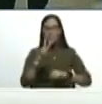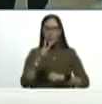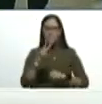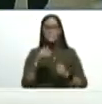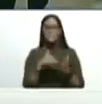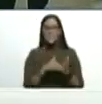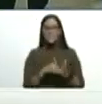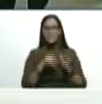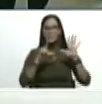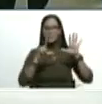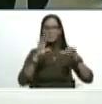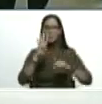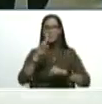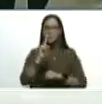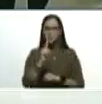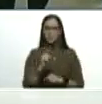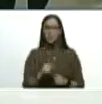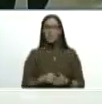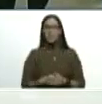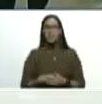12.721. Y el resto de cirugía,